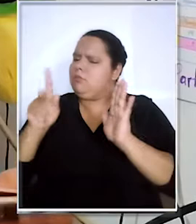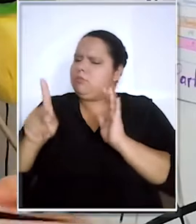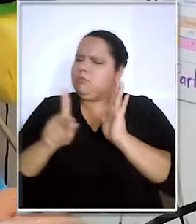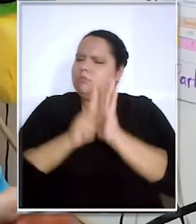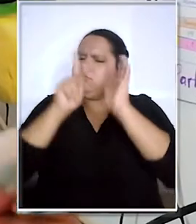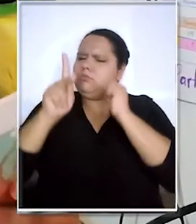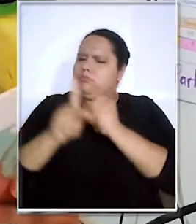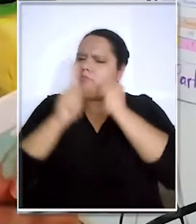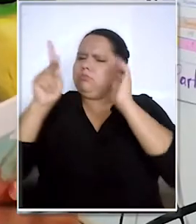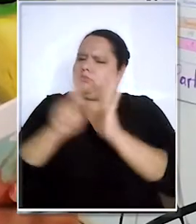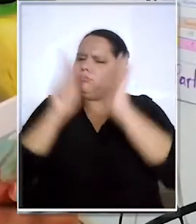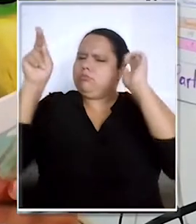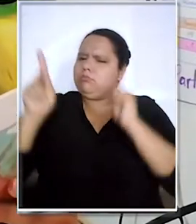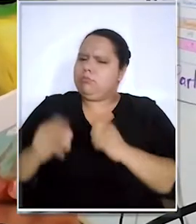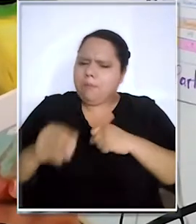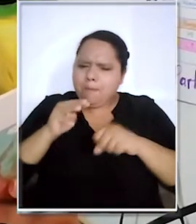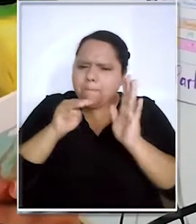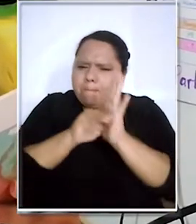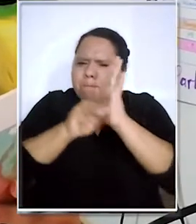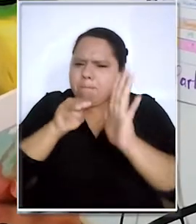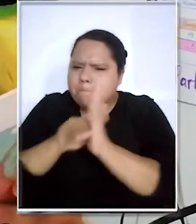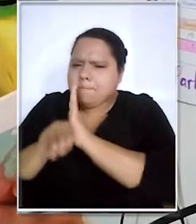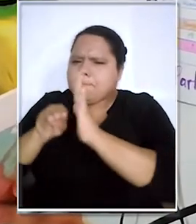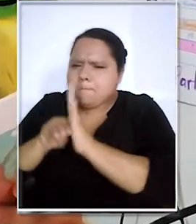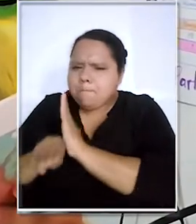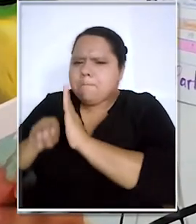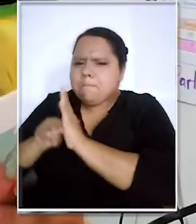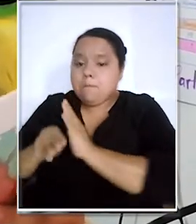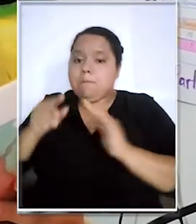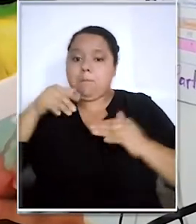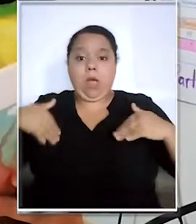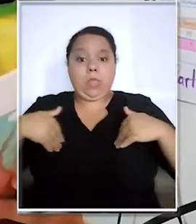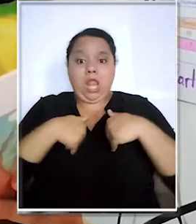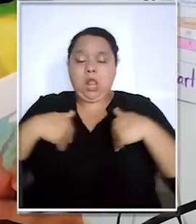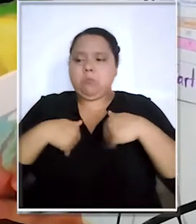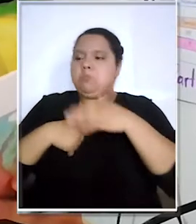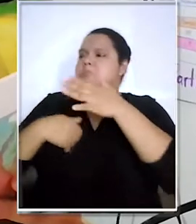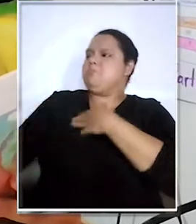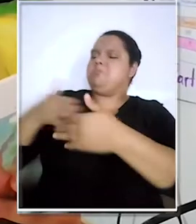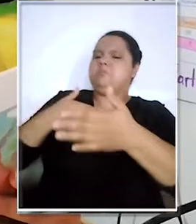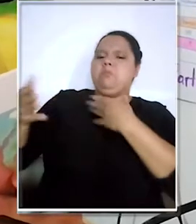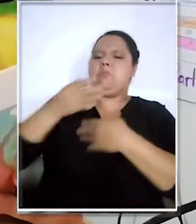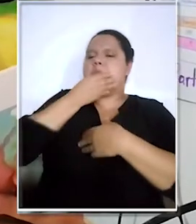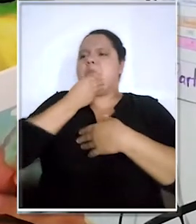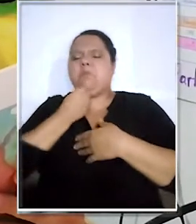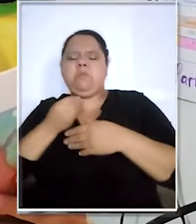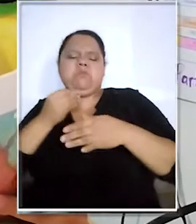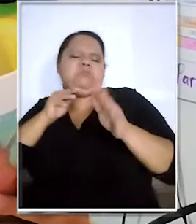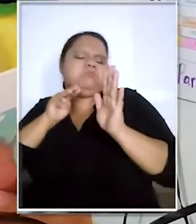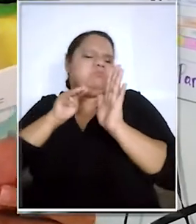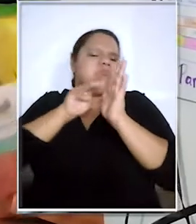los animales y que hay muchos que no piden permiso a las autoridades para entrar al bosque en busca de la